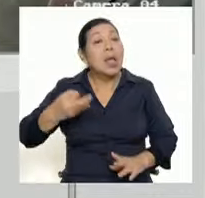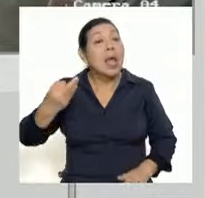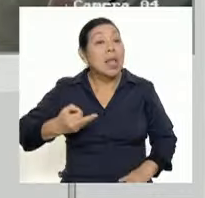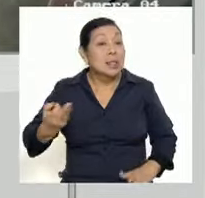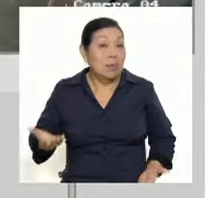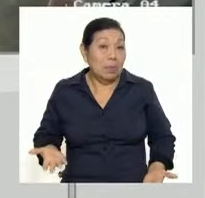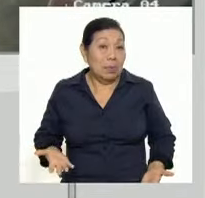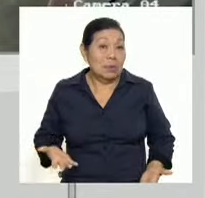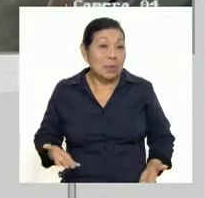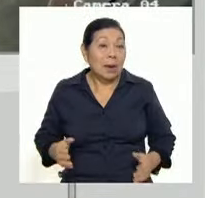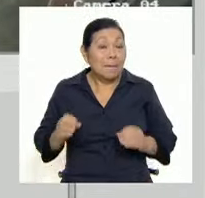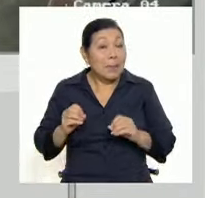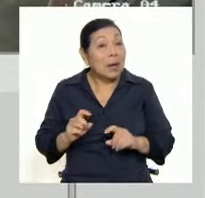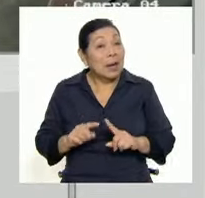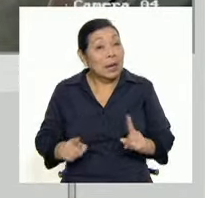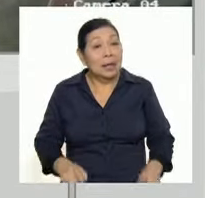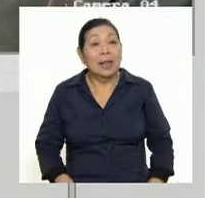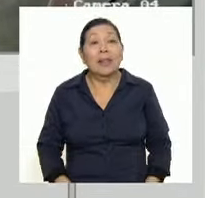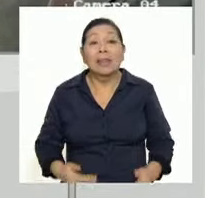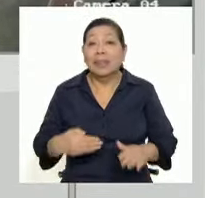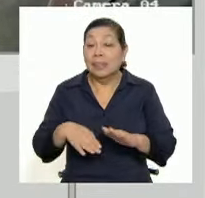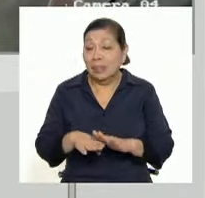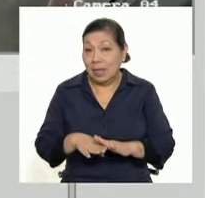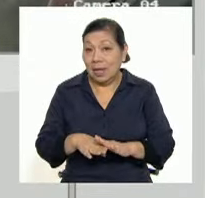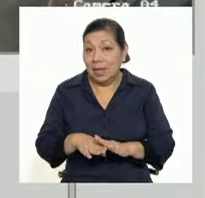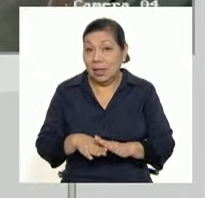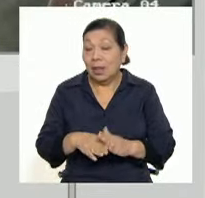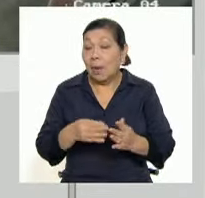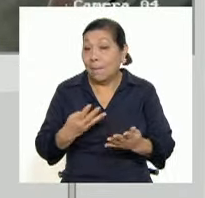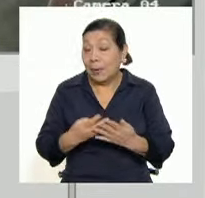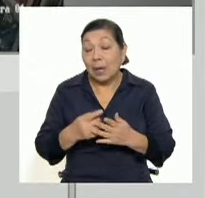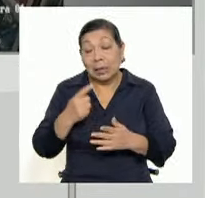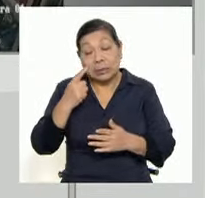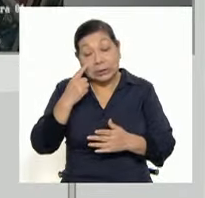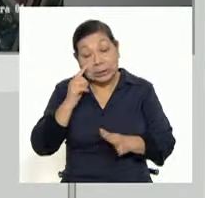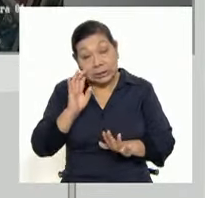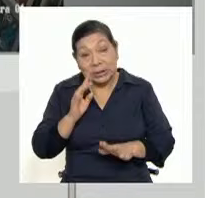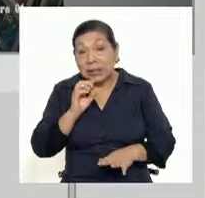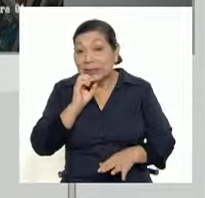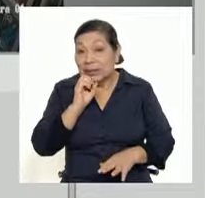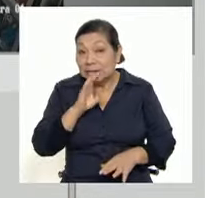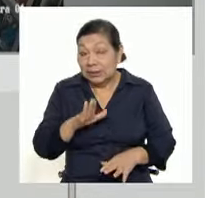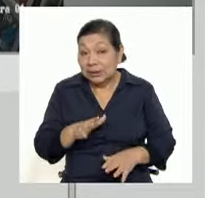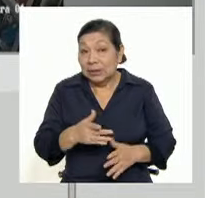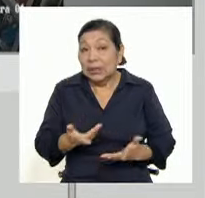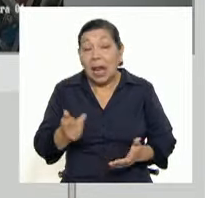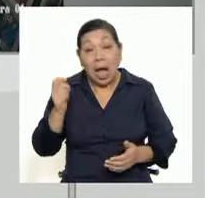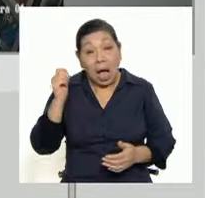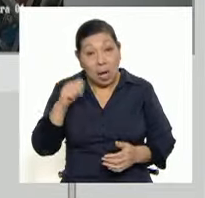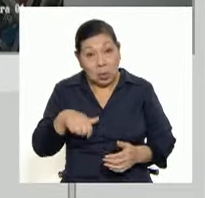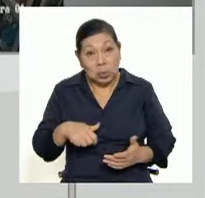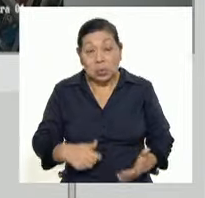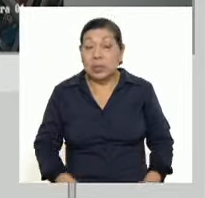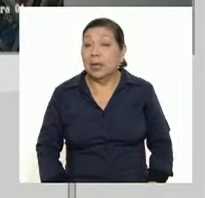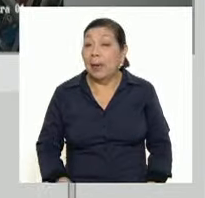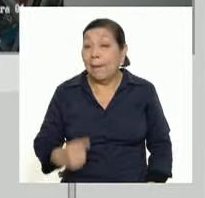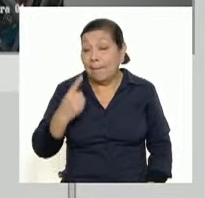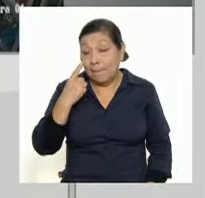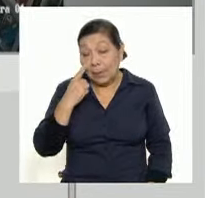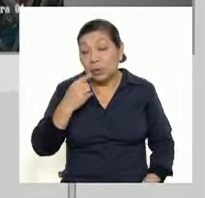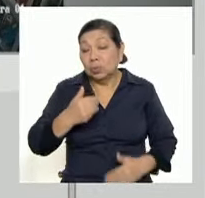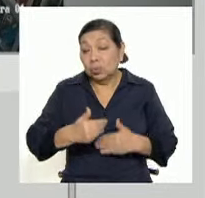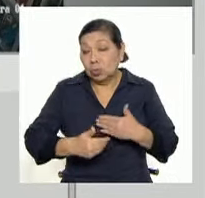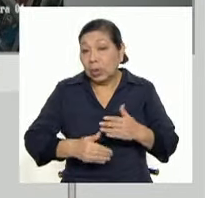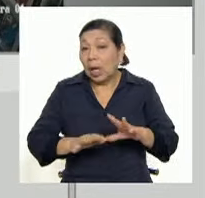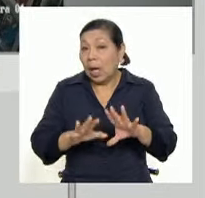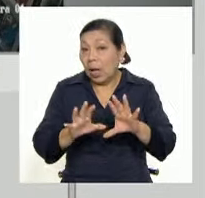especializado, la resocialización que tal vez la obtenga dentro de un penal. Esperamos nuestra invocación al fiscal del Agustino que está viendo el caso, que proceda